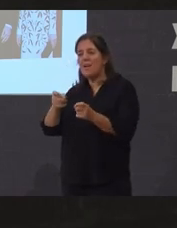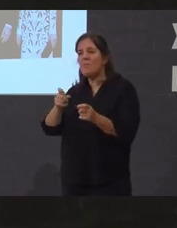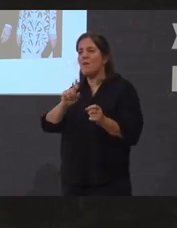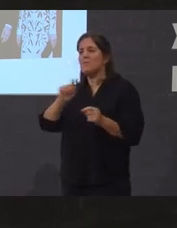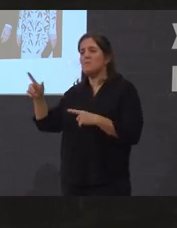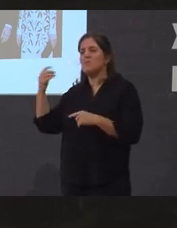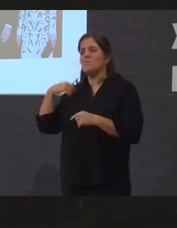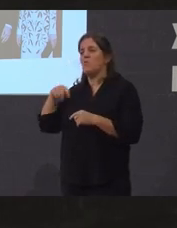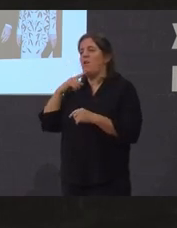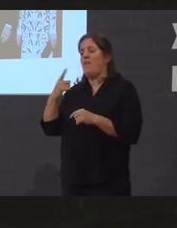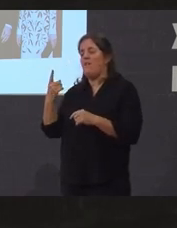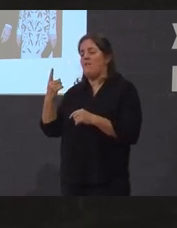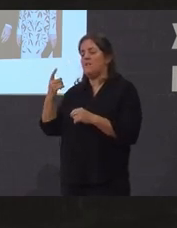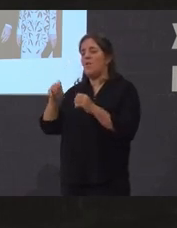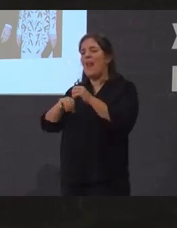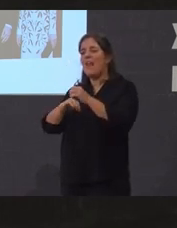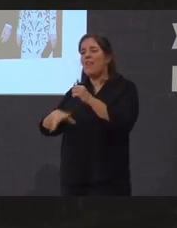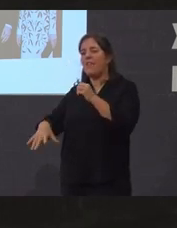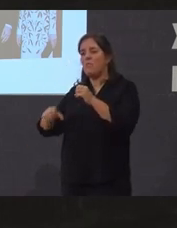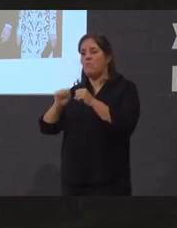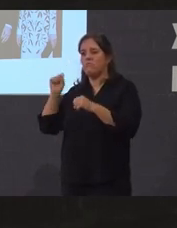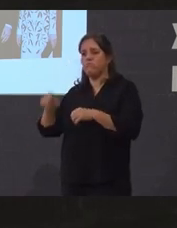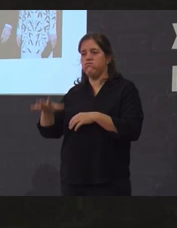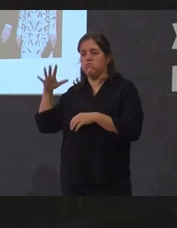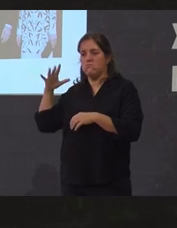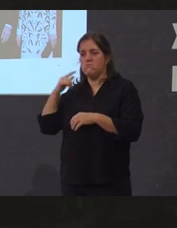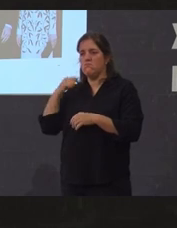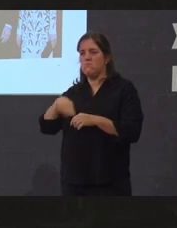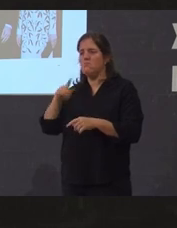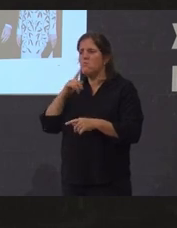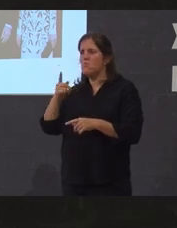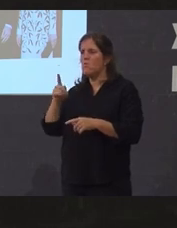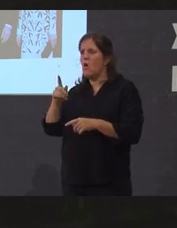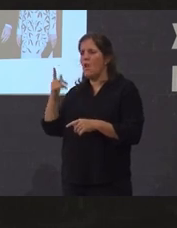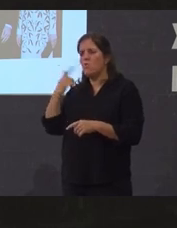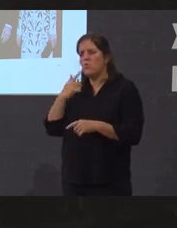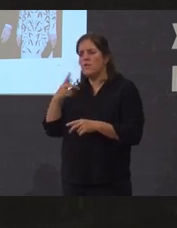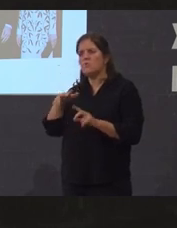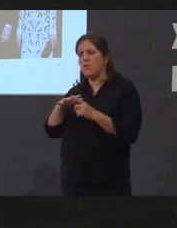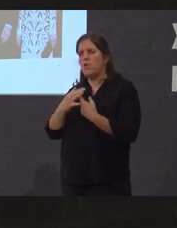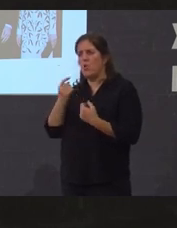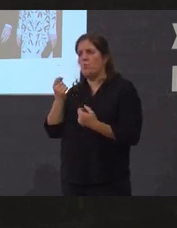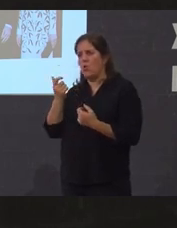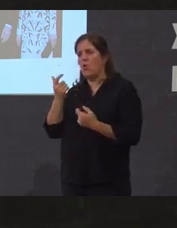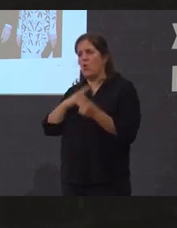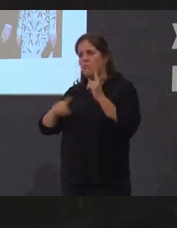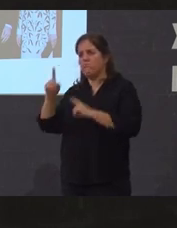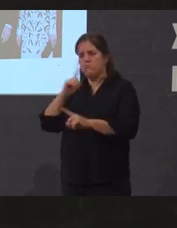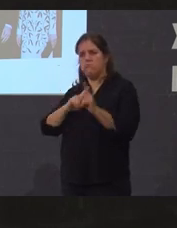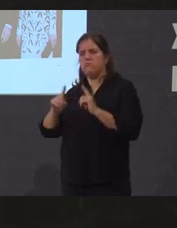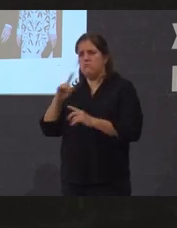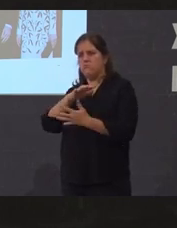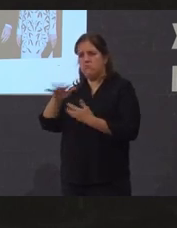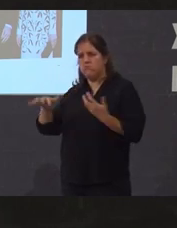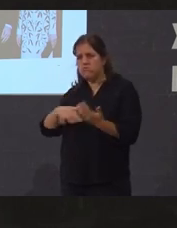enviaban. Houbo unha polémica por venderte esas armas e o que se fixo